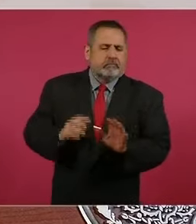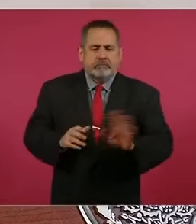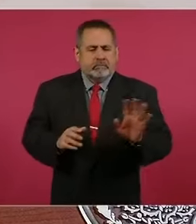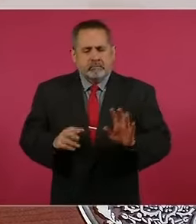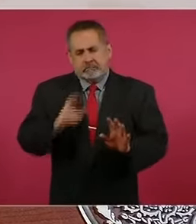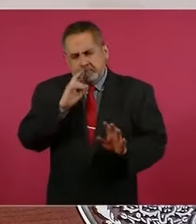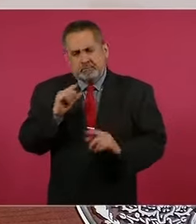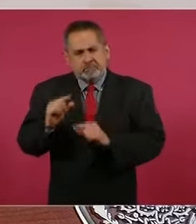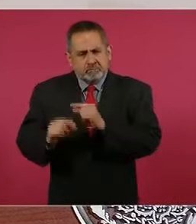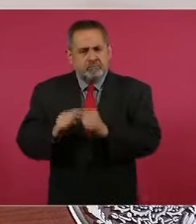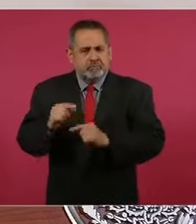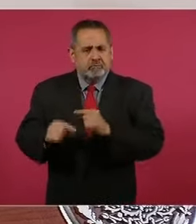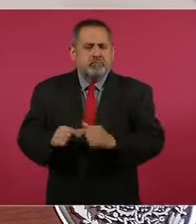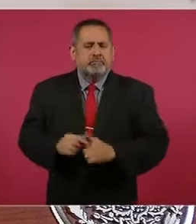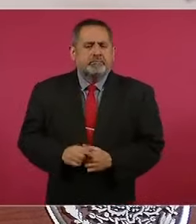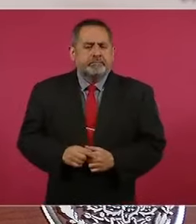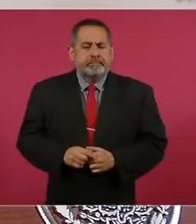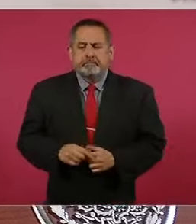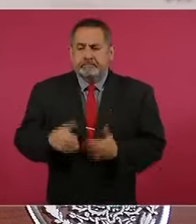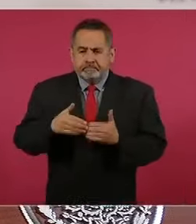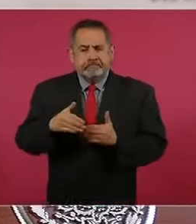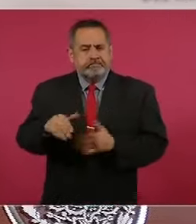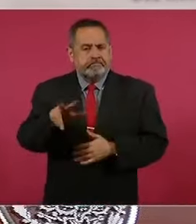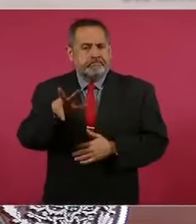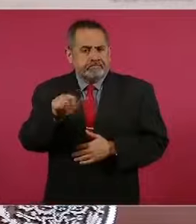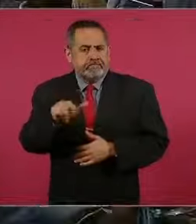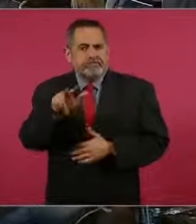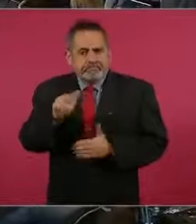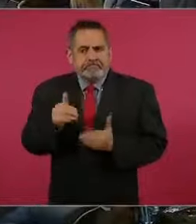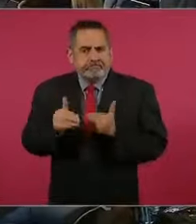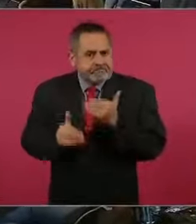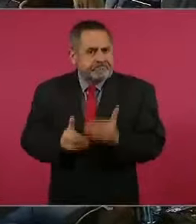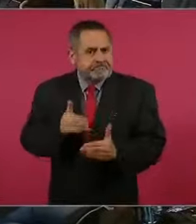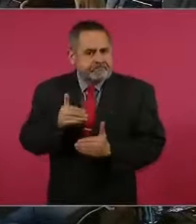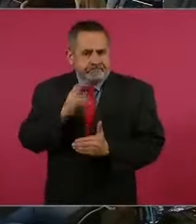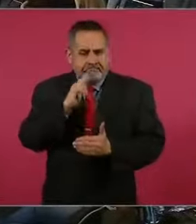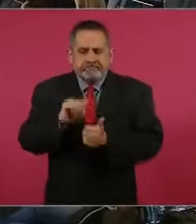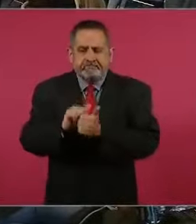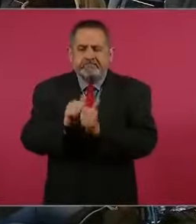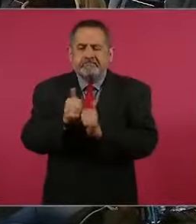Entonces, poco a poco vamos a ir avanzando, se sigue avanzando. Vamos.